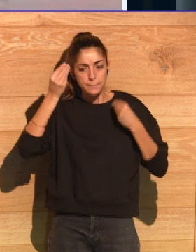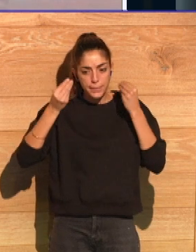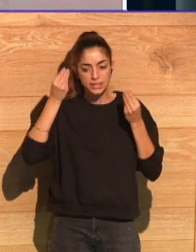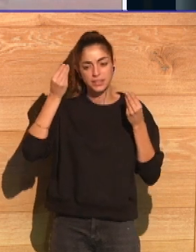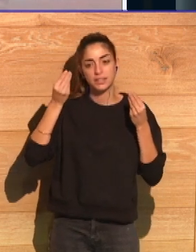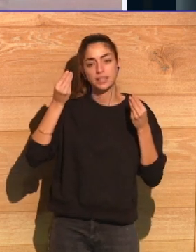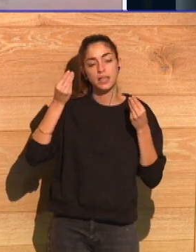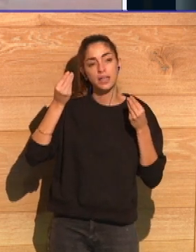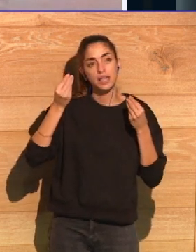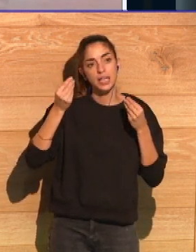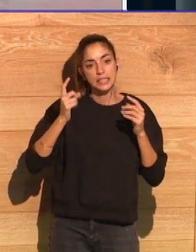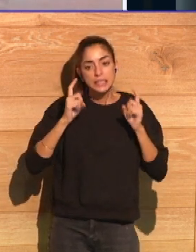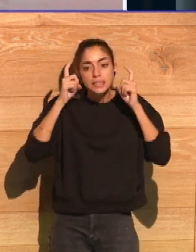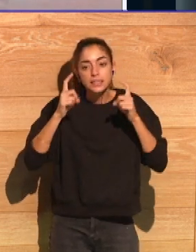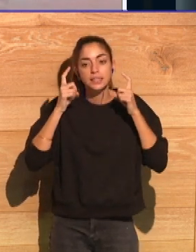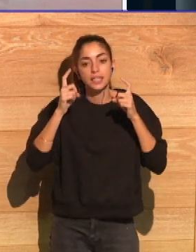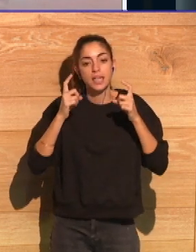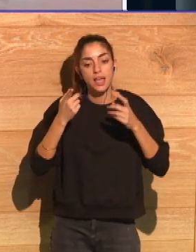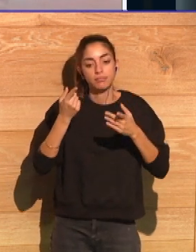pensaba que podría hacer con mucha rapidez.